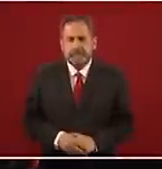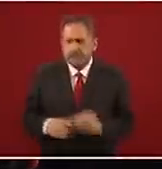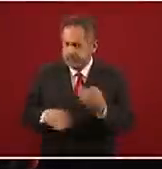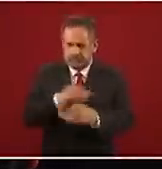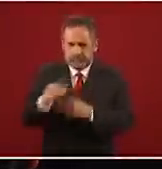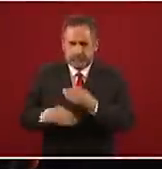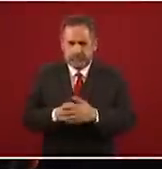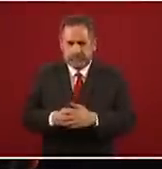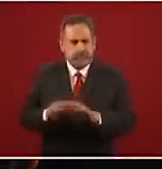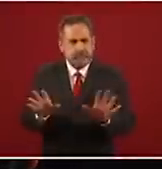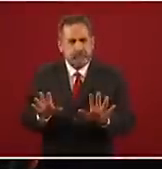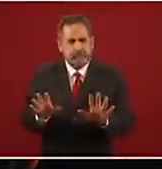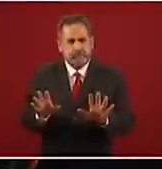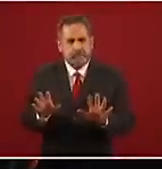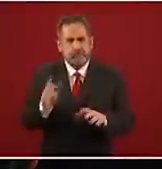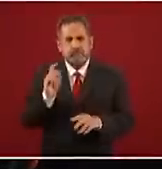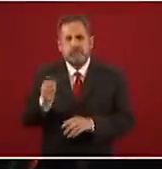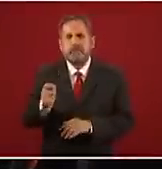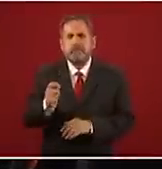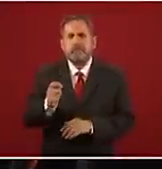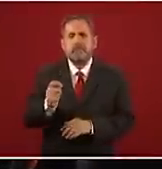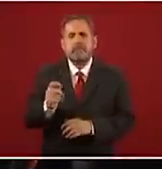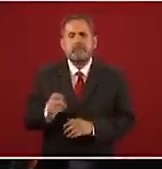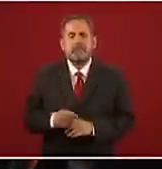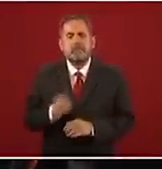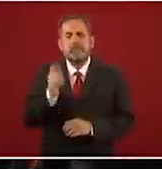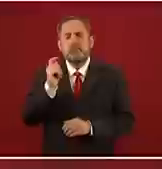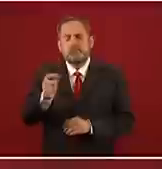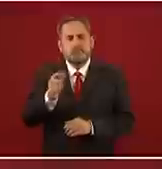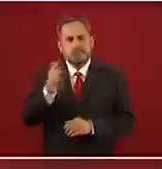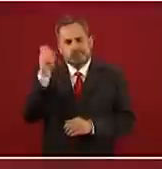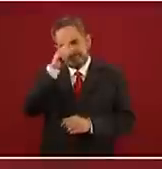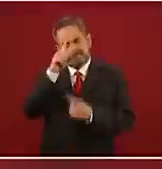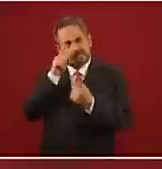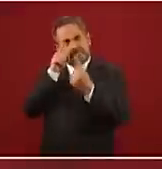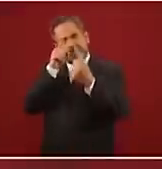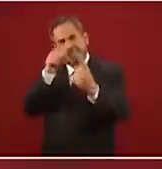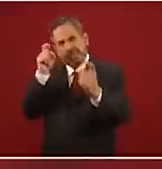Todo. O sea, es un desafío